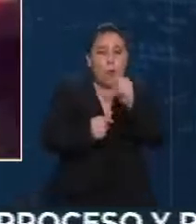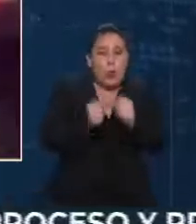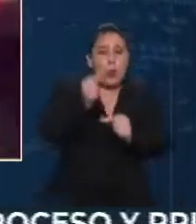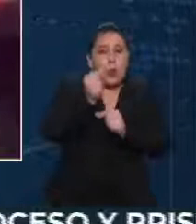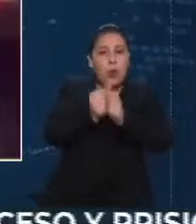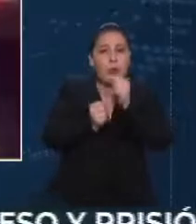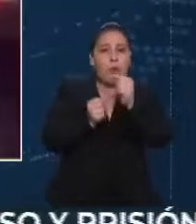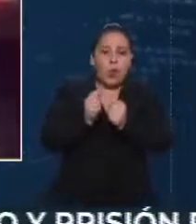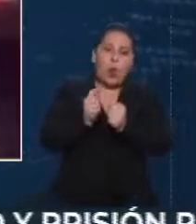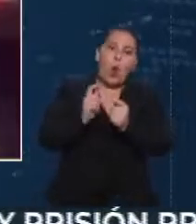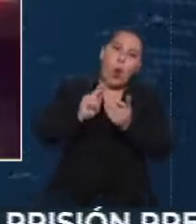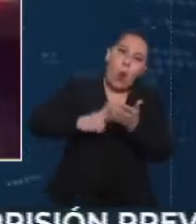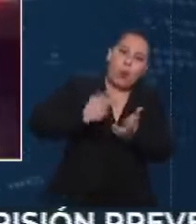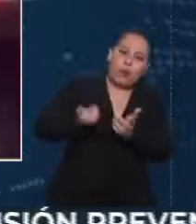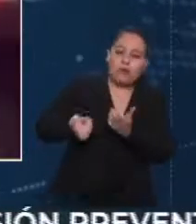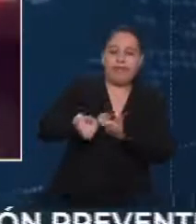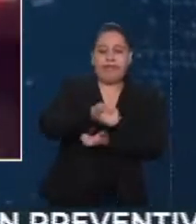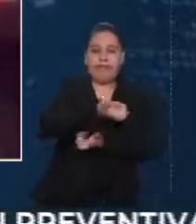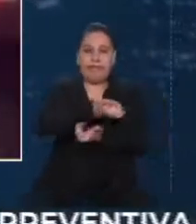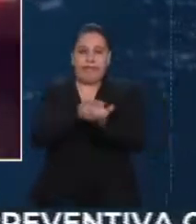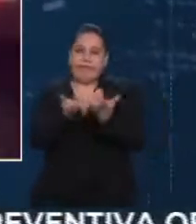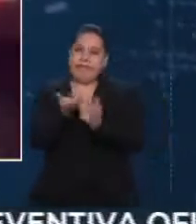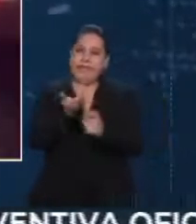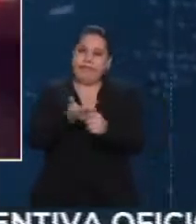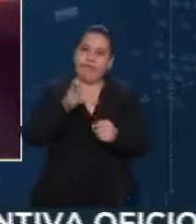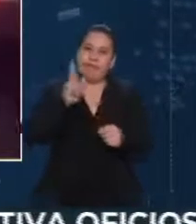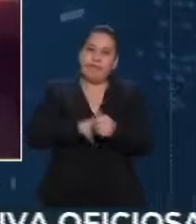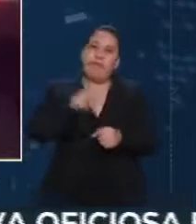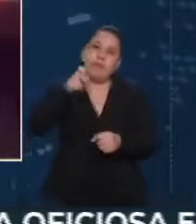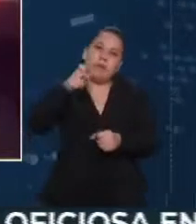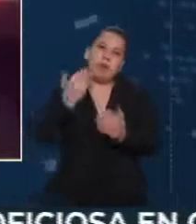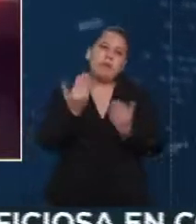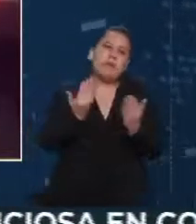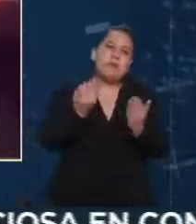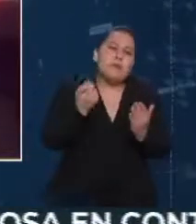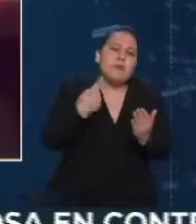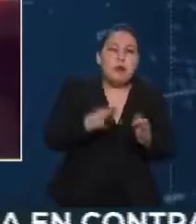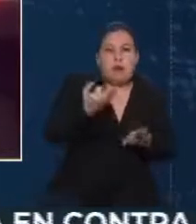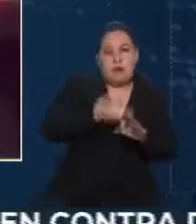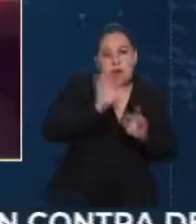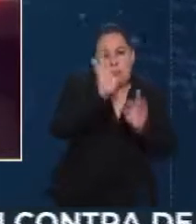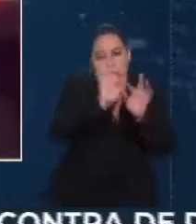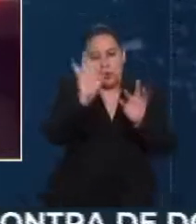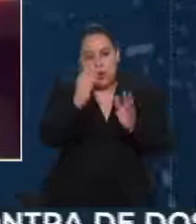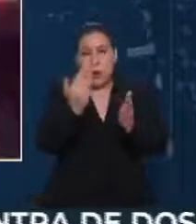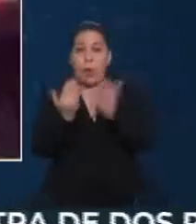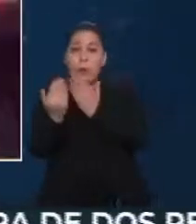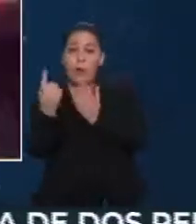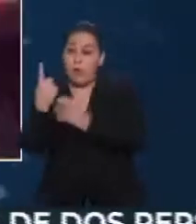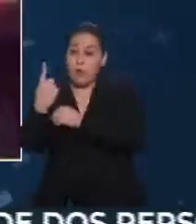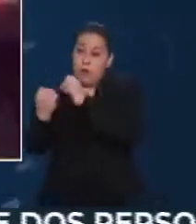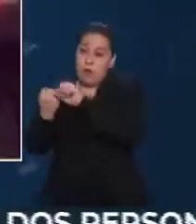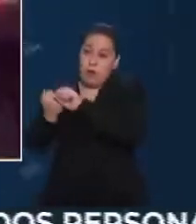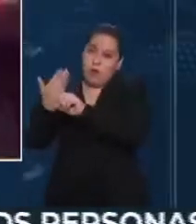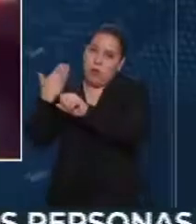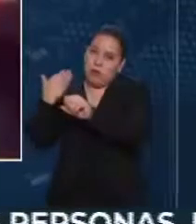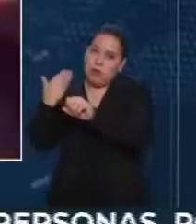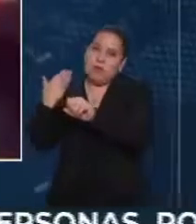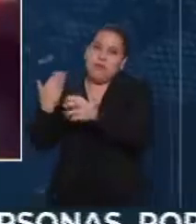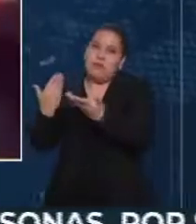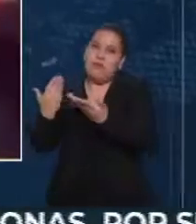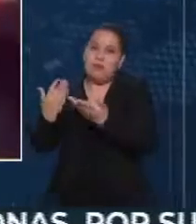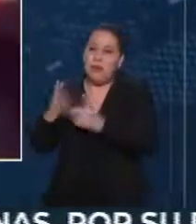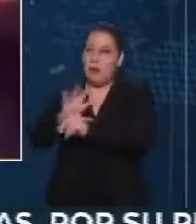bueno, tiene mucho que ver con la base que ya comentaba Mario de comparación del año pasado, ¿no? Que fue totalmente atípico en la